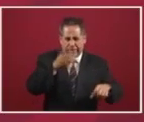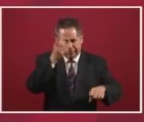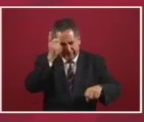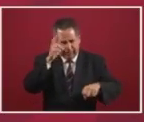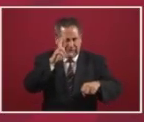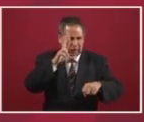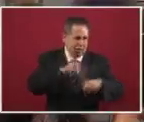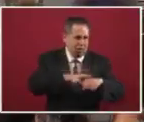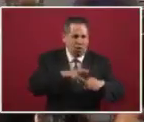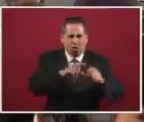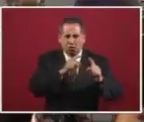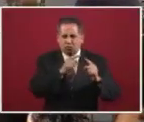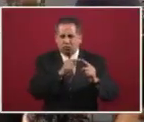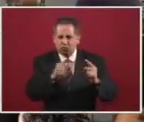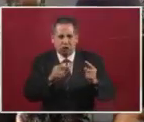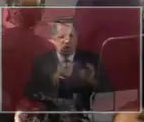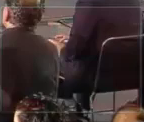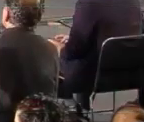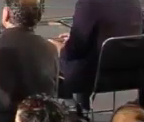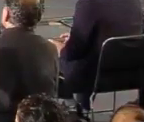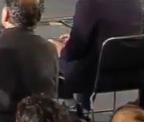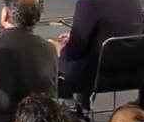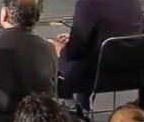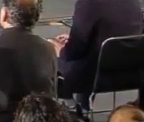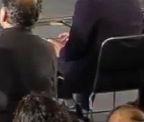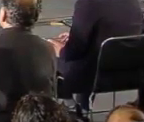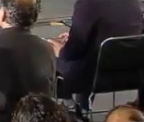directivos, sueldos,